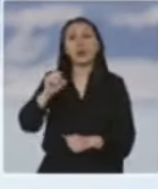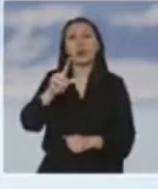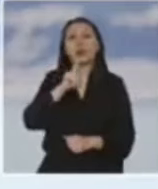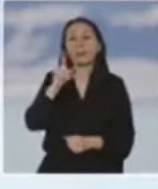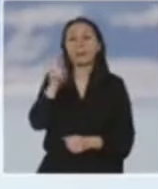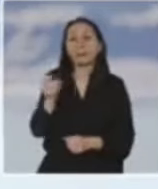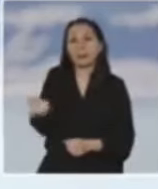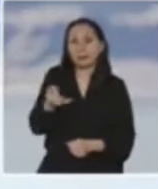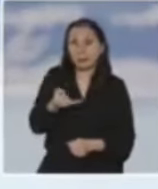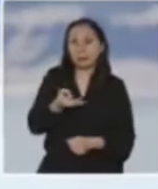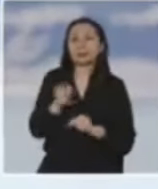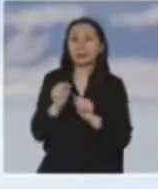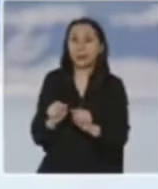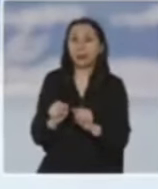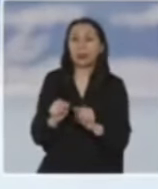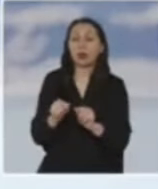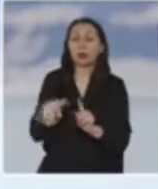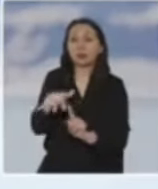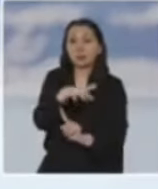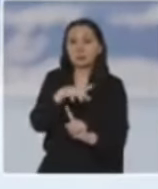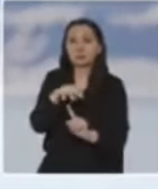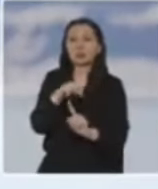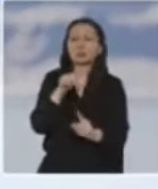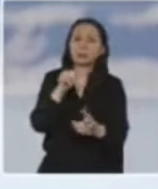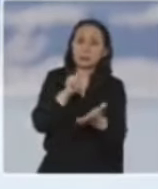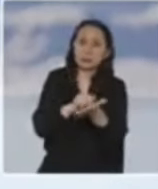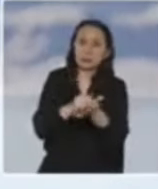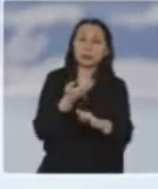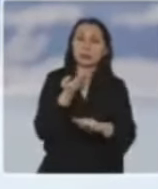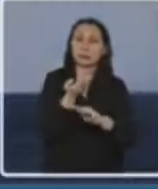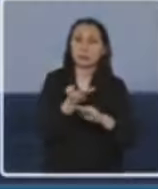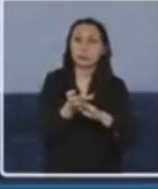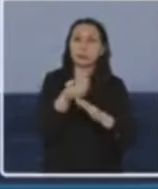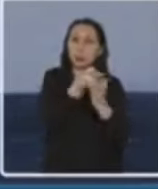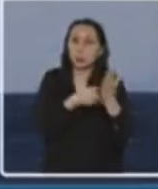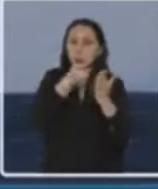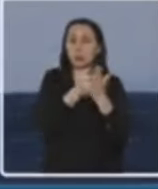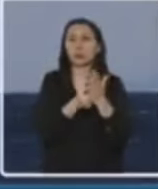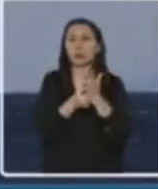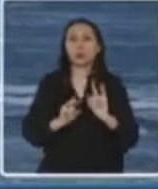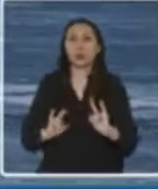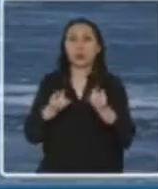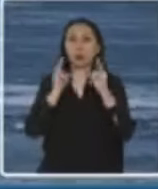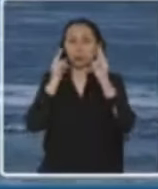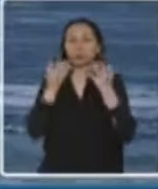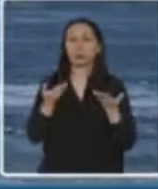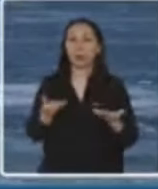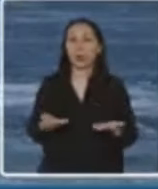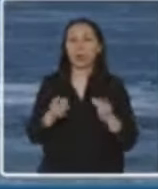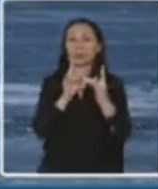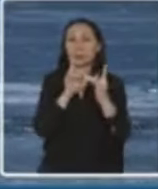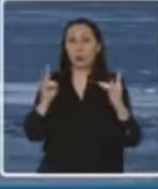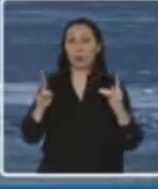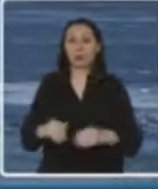que me contaba también parte de la de las demandas y de de las luchas que han dado en la construcción de